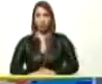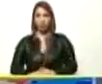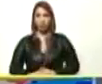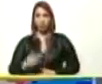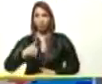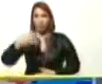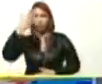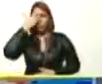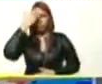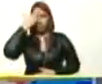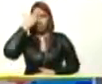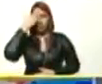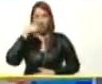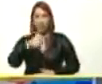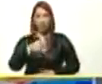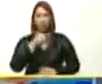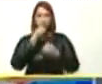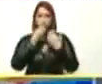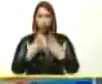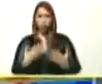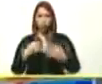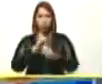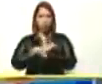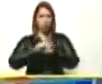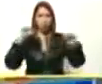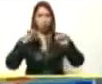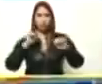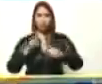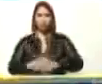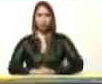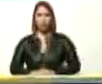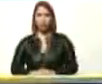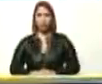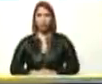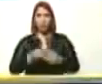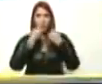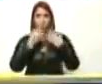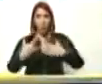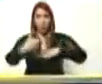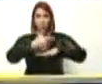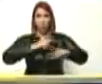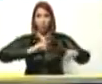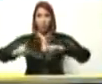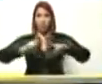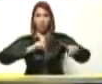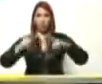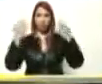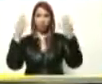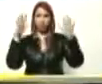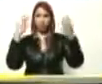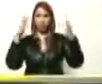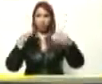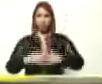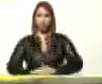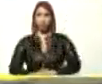sé que eso va a ser una bomba atómica para el buen gobierno para abrirle canales